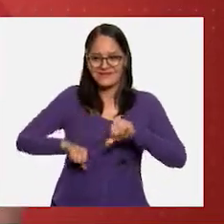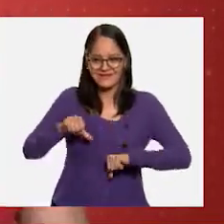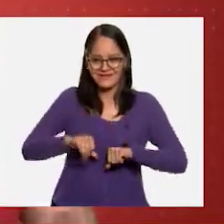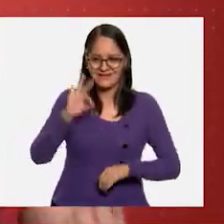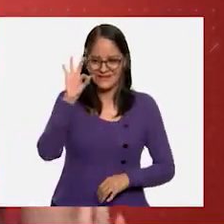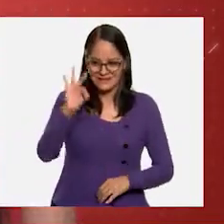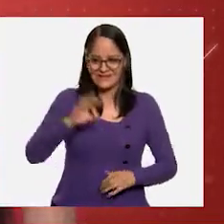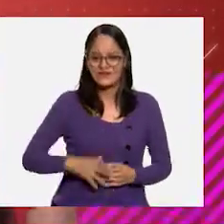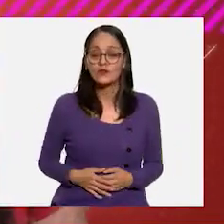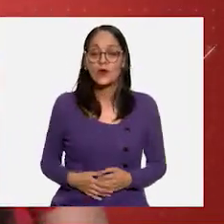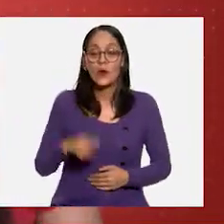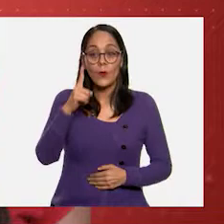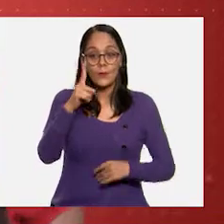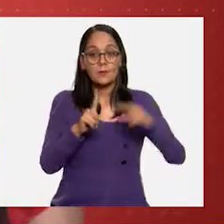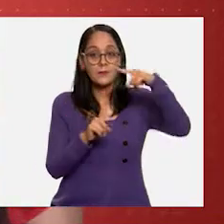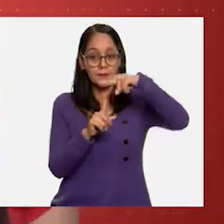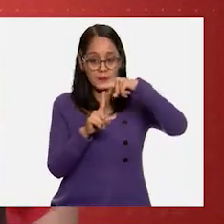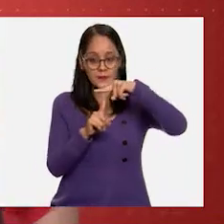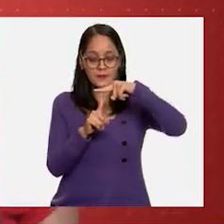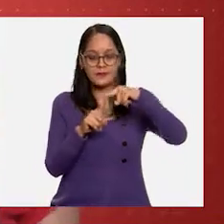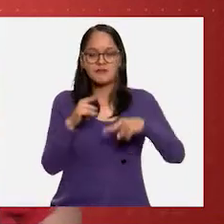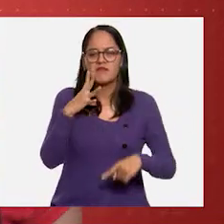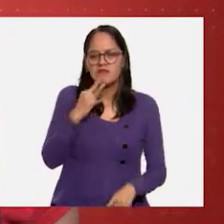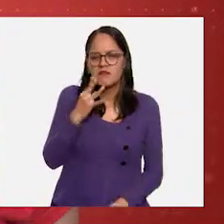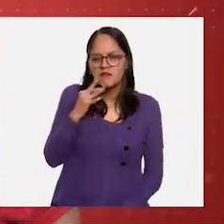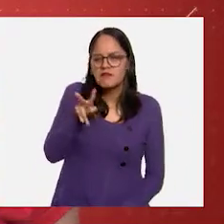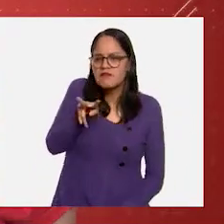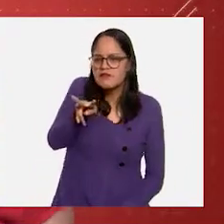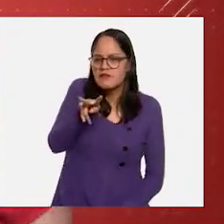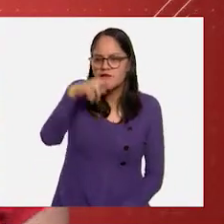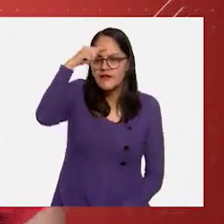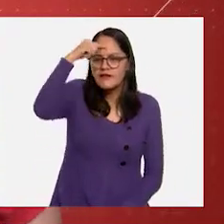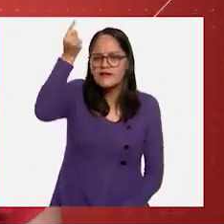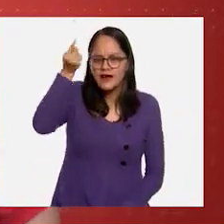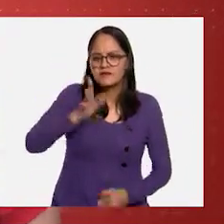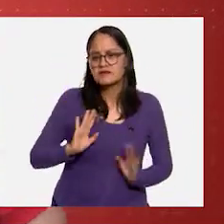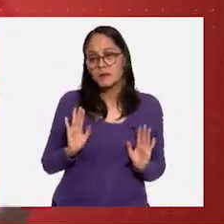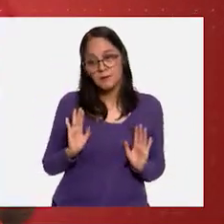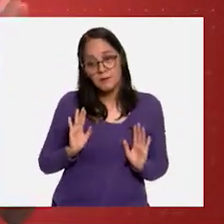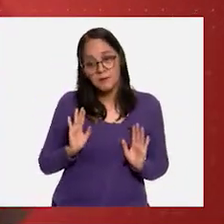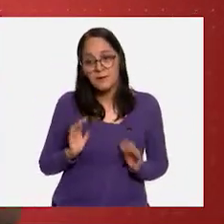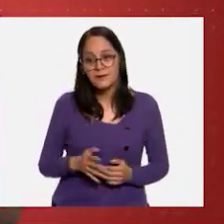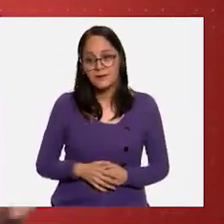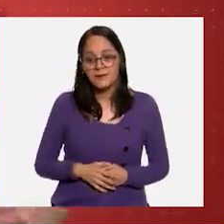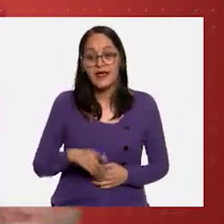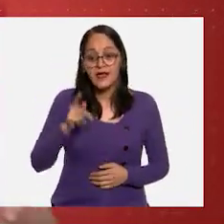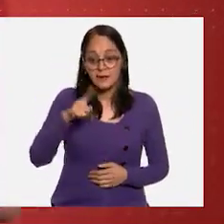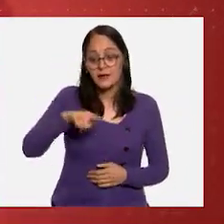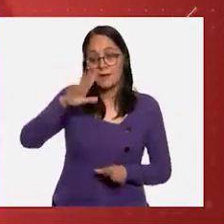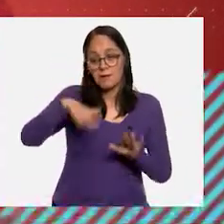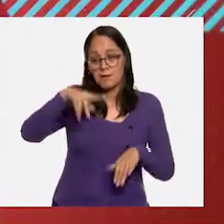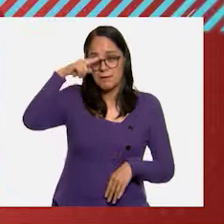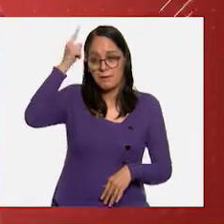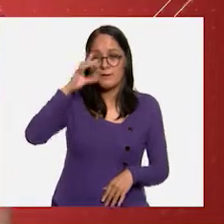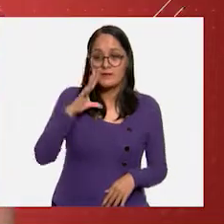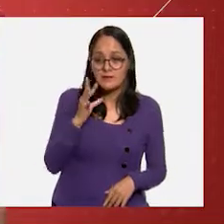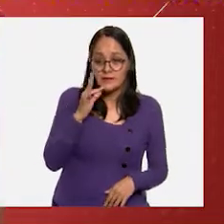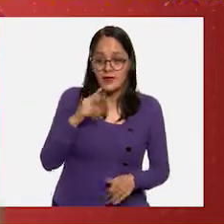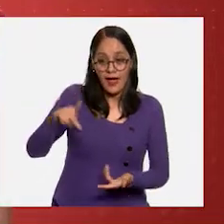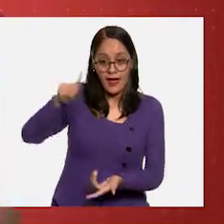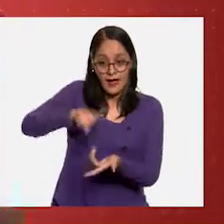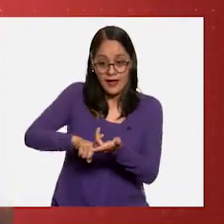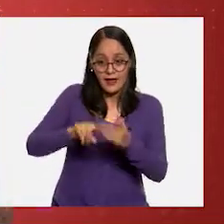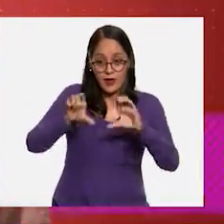anterior. Que una tarea sea a simple vista fácil de resolver para nosotros no significa que la computadora,